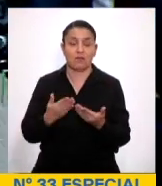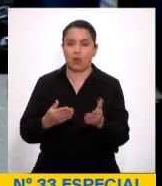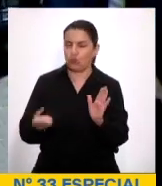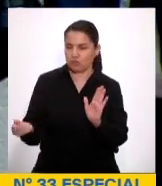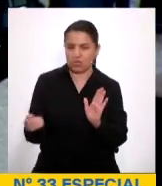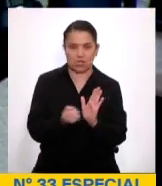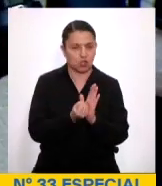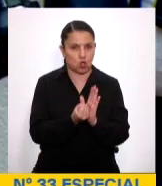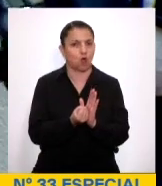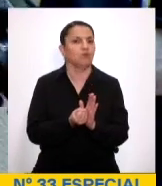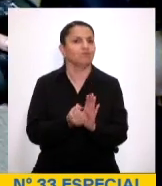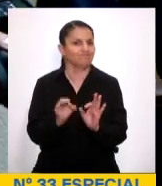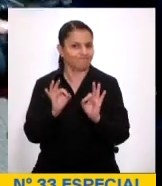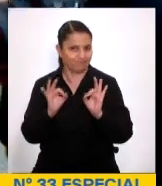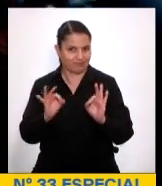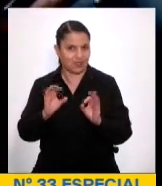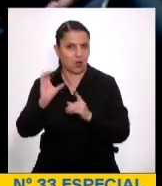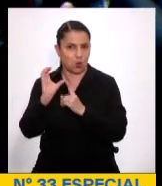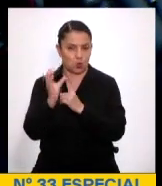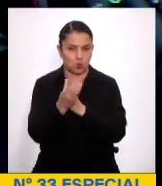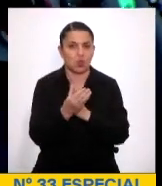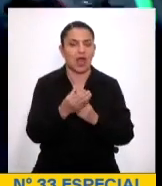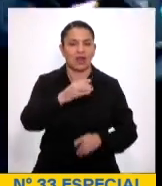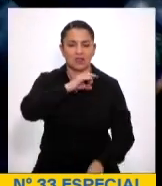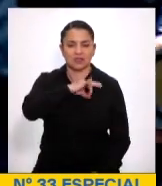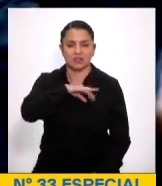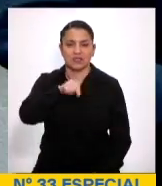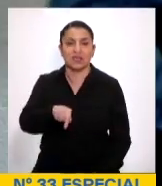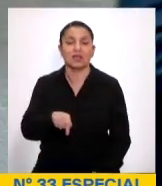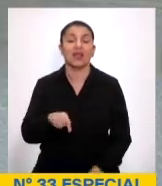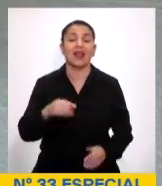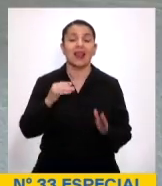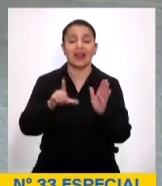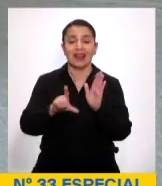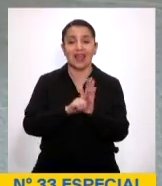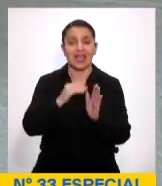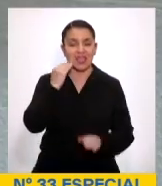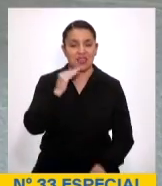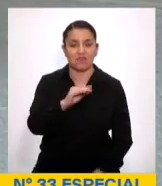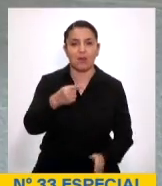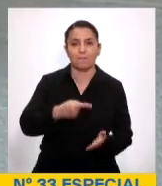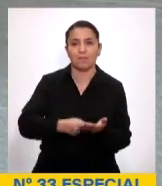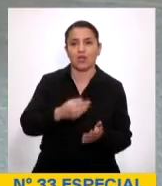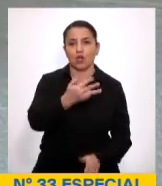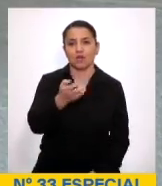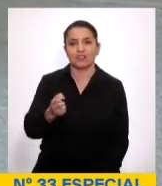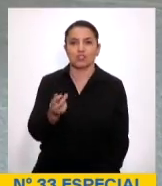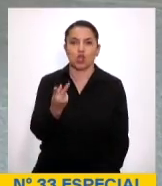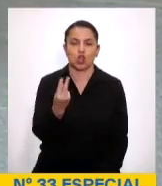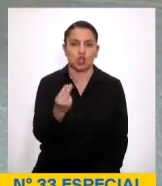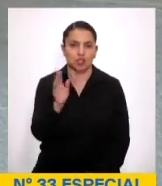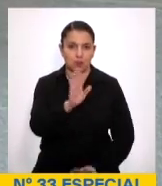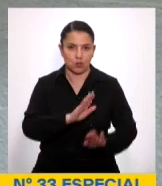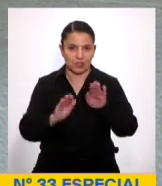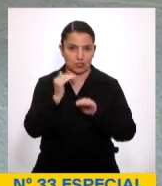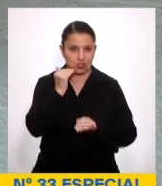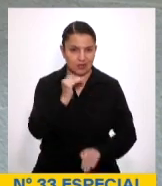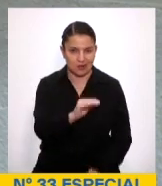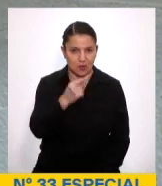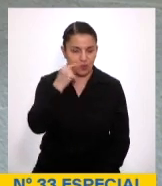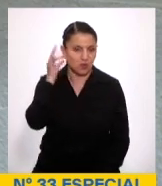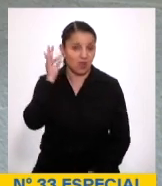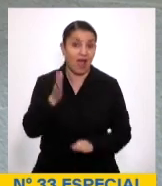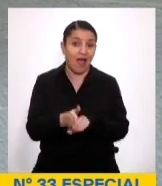país Asimismo la ley de la infancia es valía 1912 otorgó auto proyección a niños y niñas que hubieran sufrido